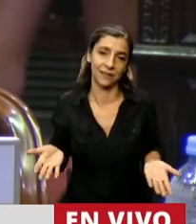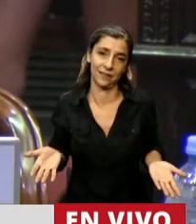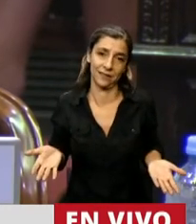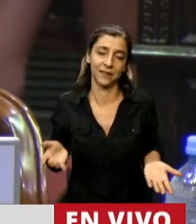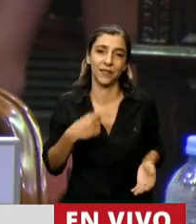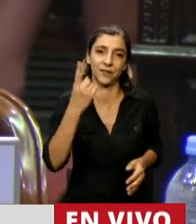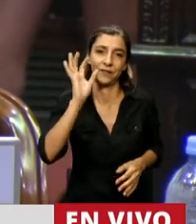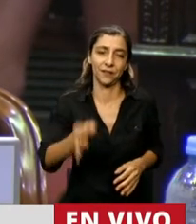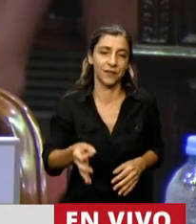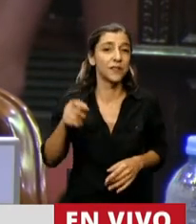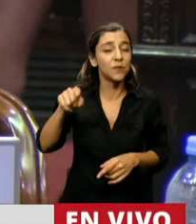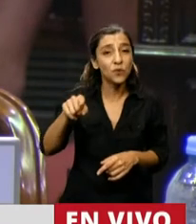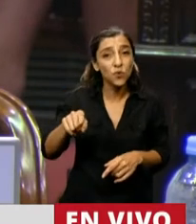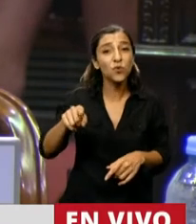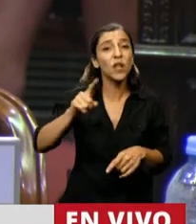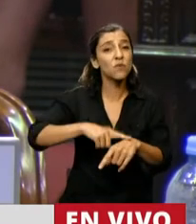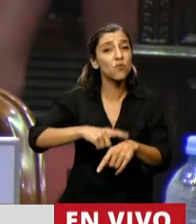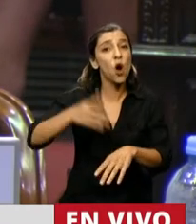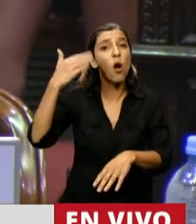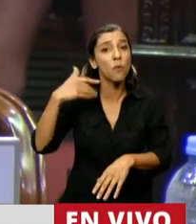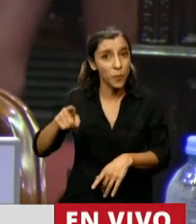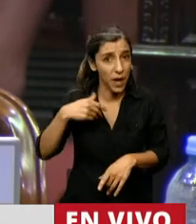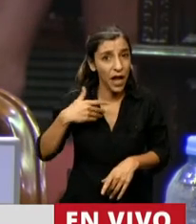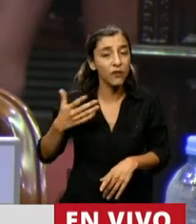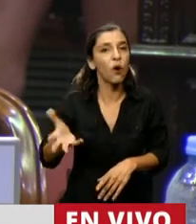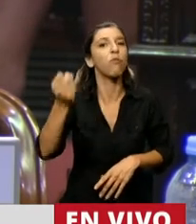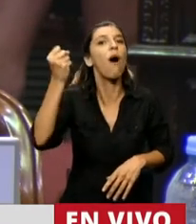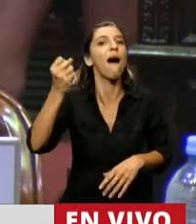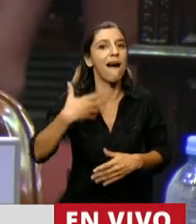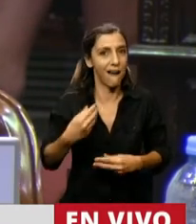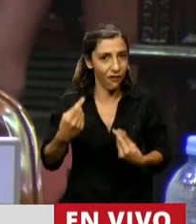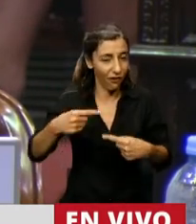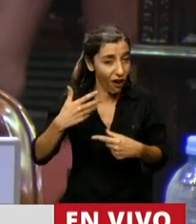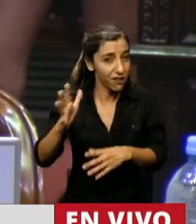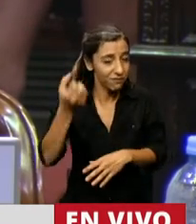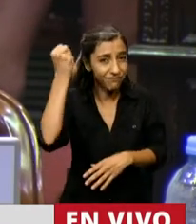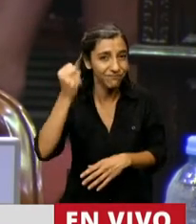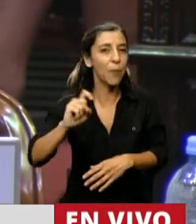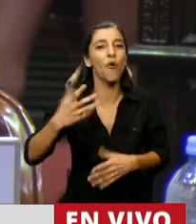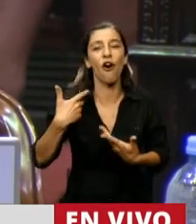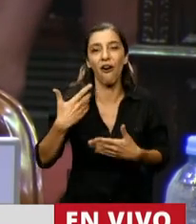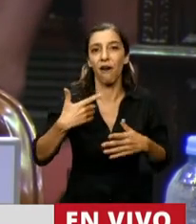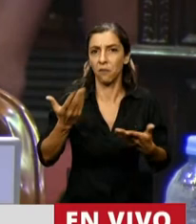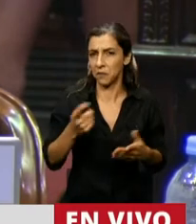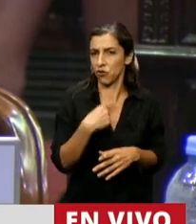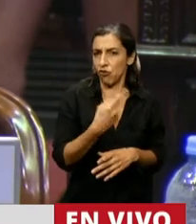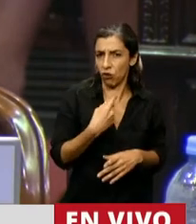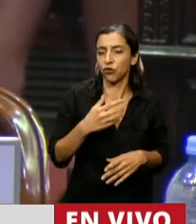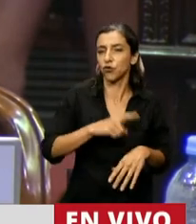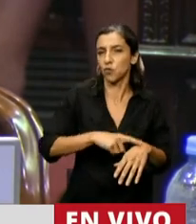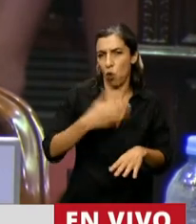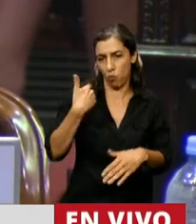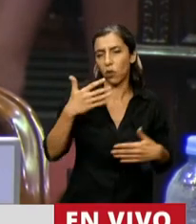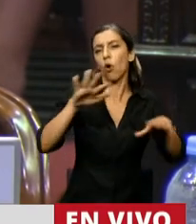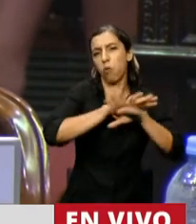logro político que ustedes tuvieron que nos pusieron a nosotros a la defensiva sin más iniciativa ha sumado un montón de errores que